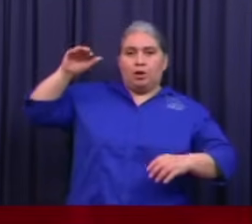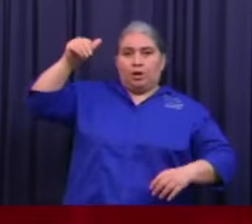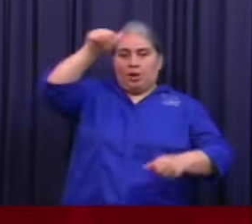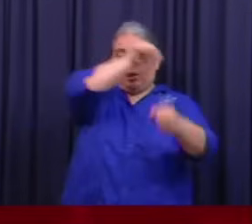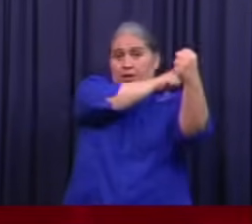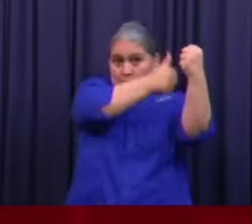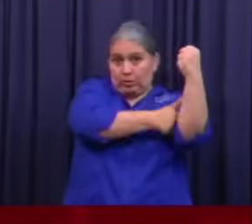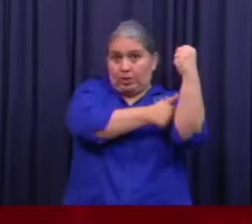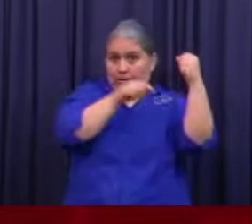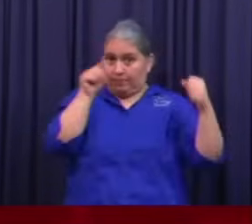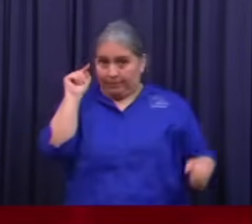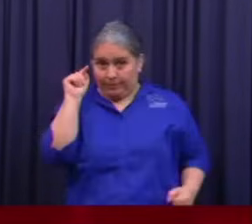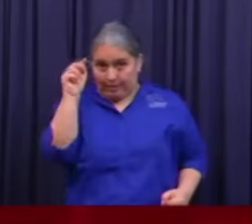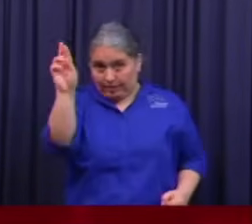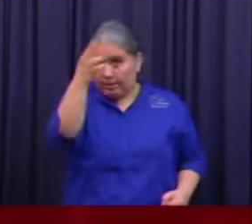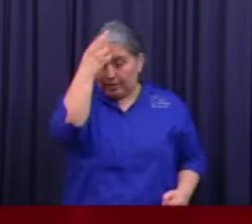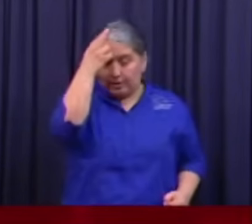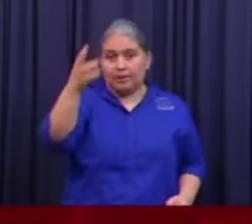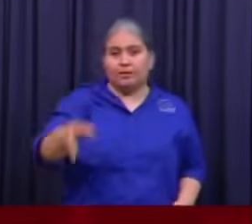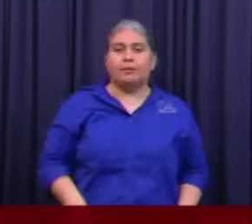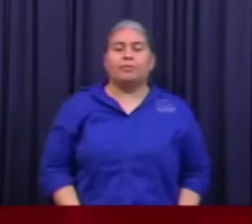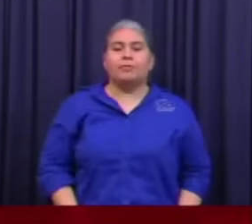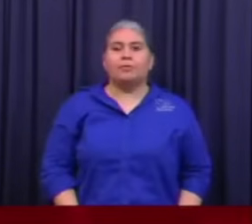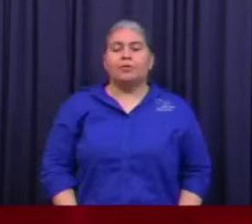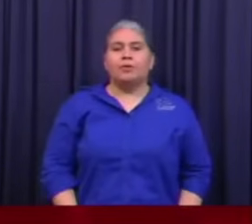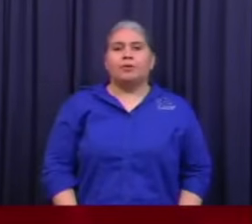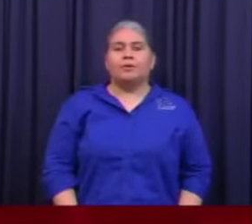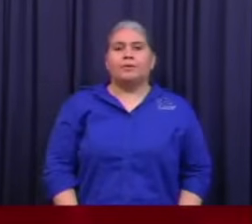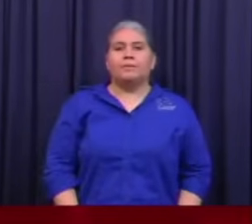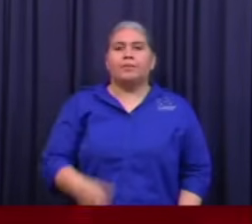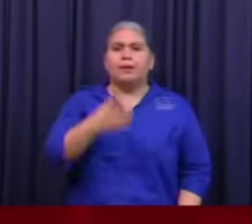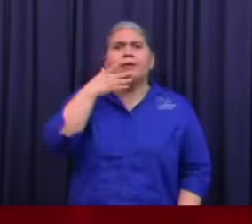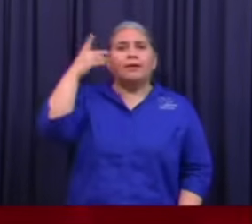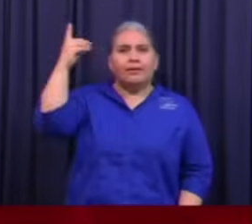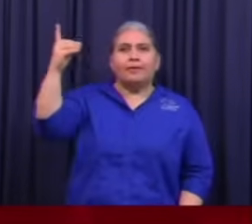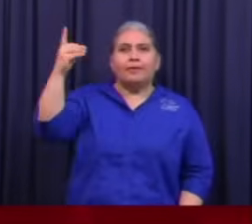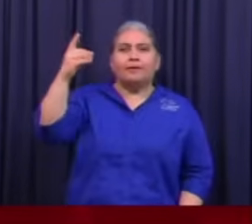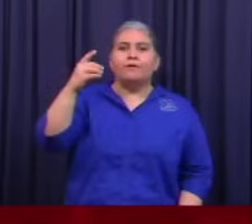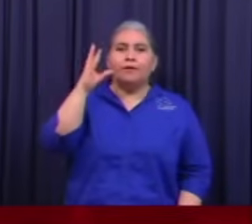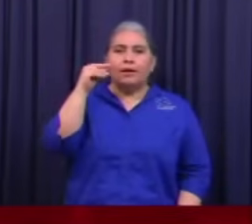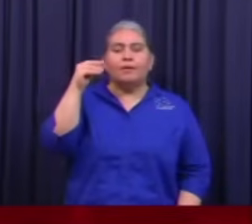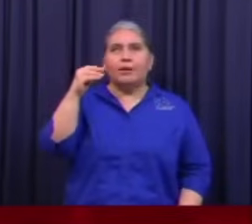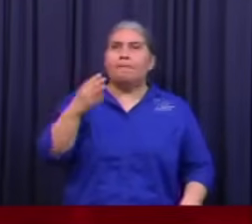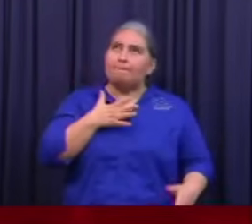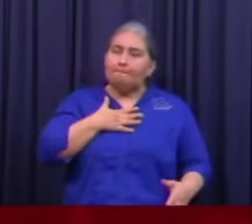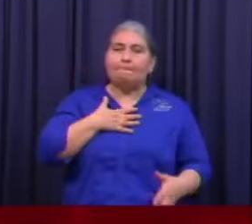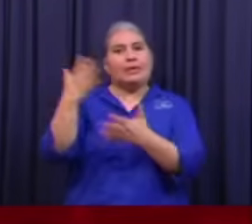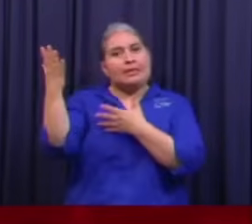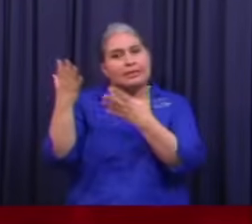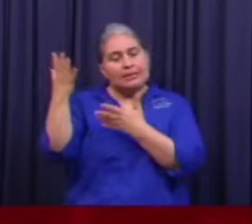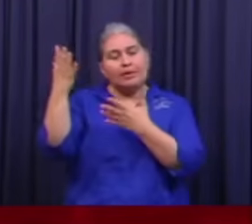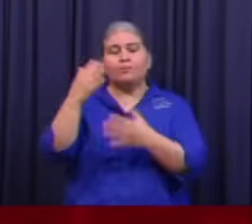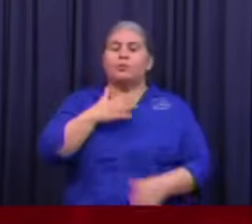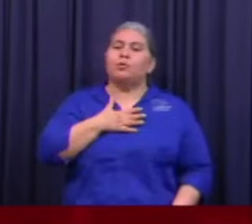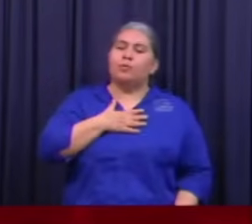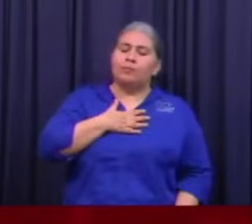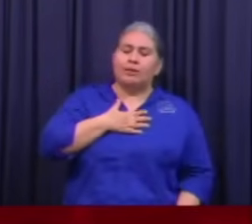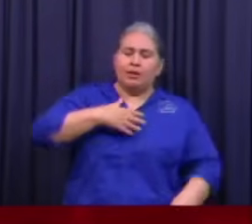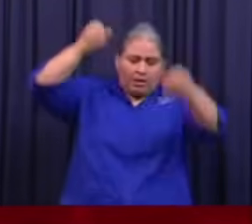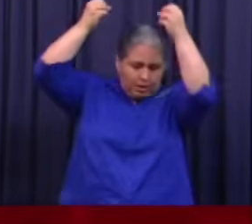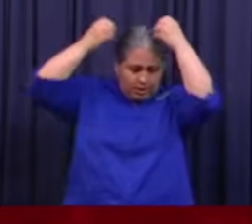darí el señor le dice mi ungido nabucos le dice mi siervo el señor y artajerjes